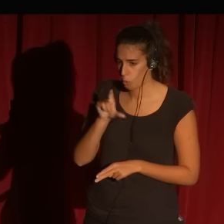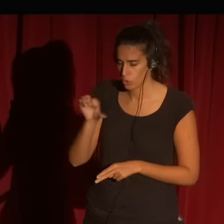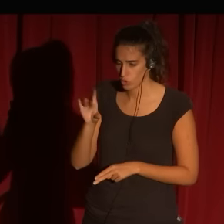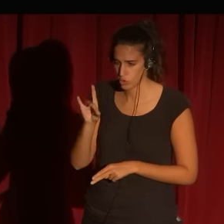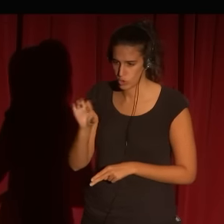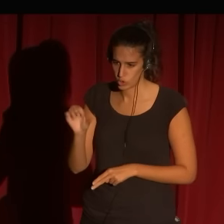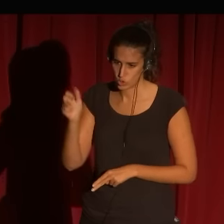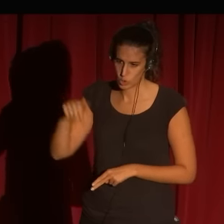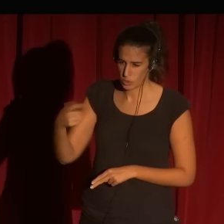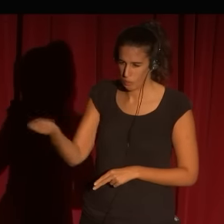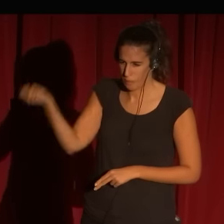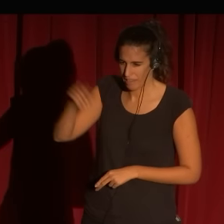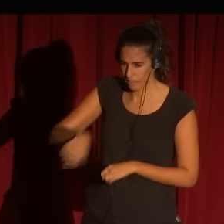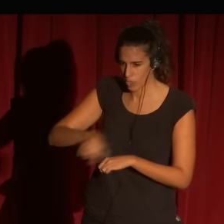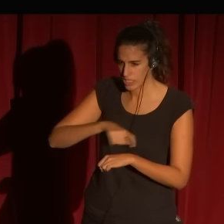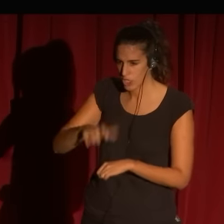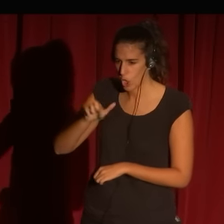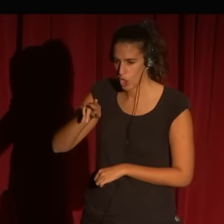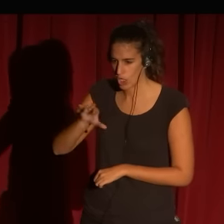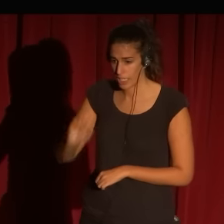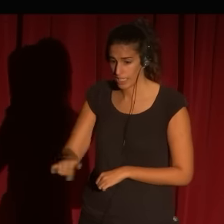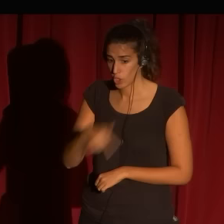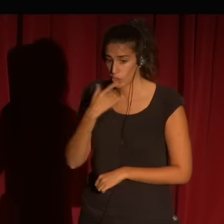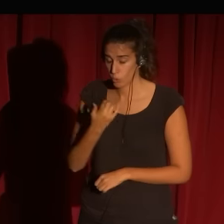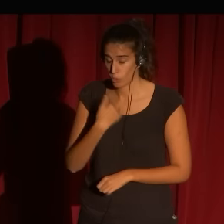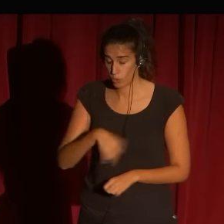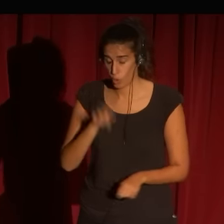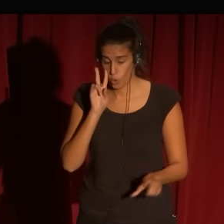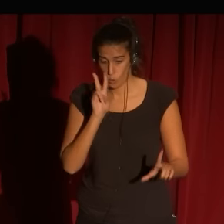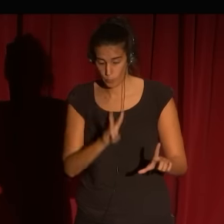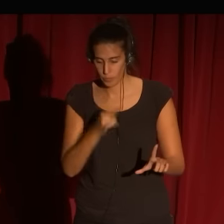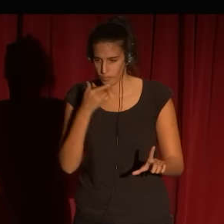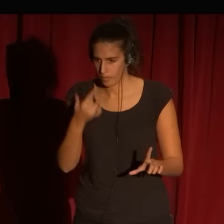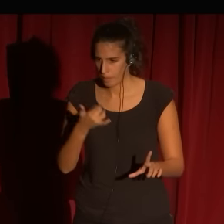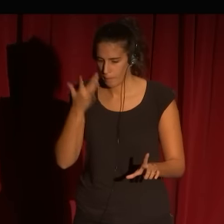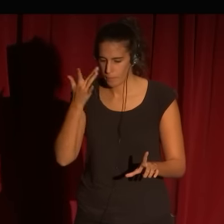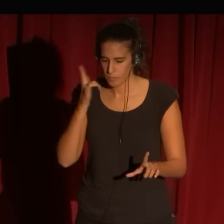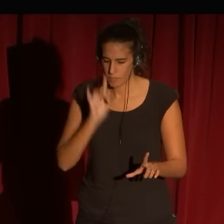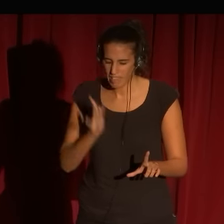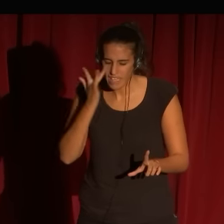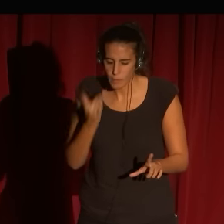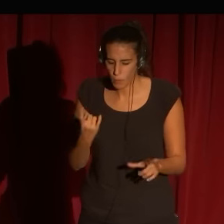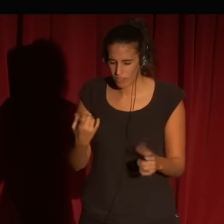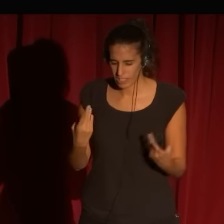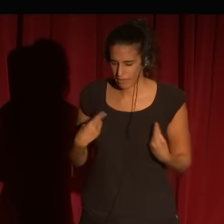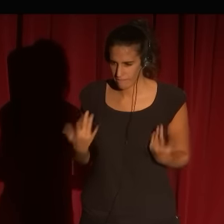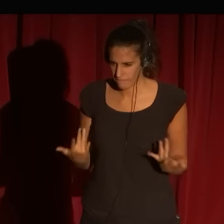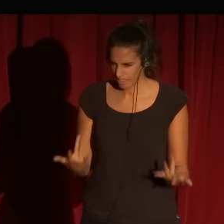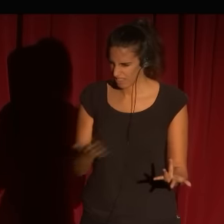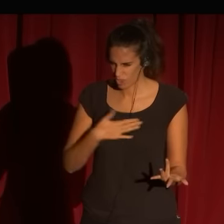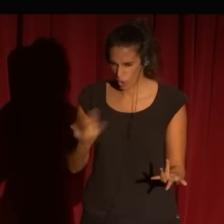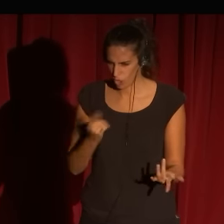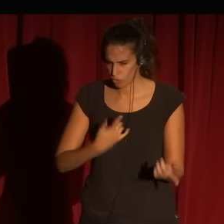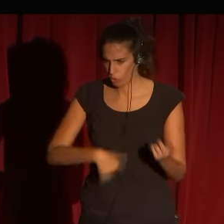en un estilo muy muy parecido a Clara paters y dice cuando los recibe que le parecen cuadros limpios pero que les falta viveza y los devuelve no